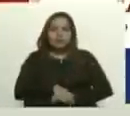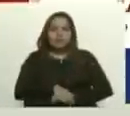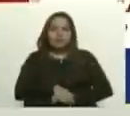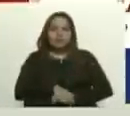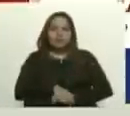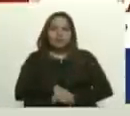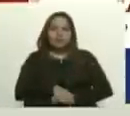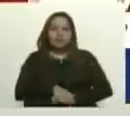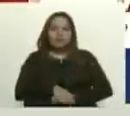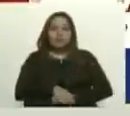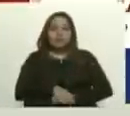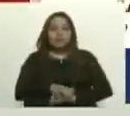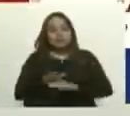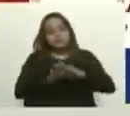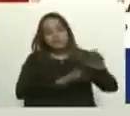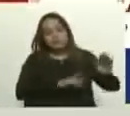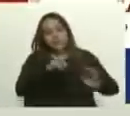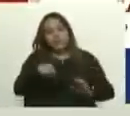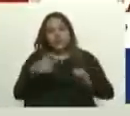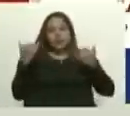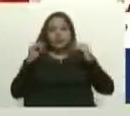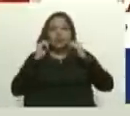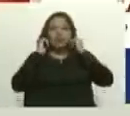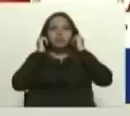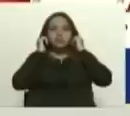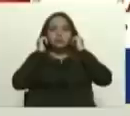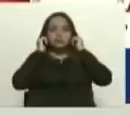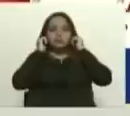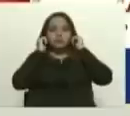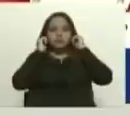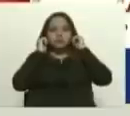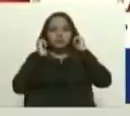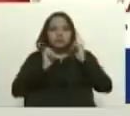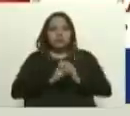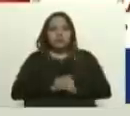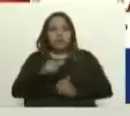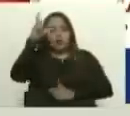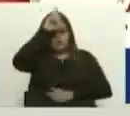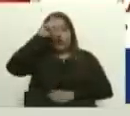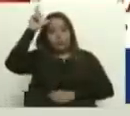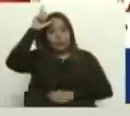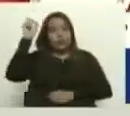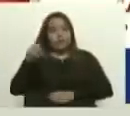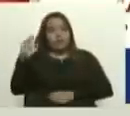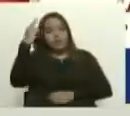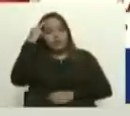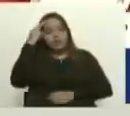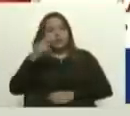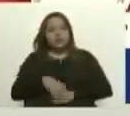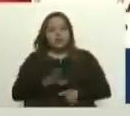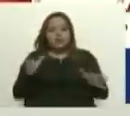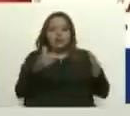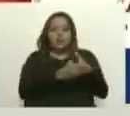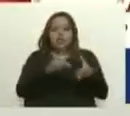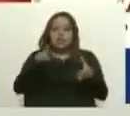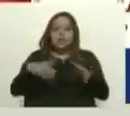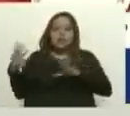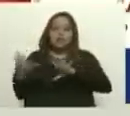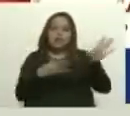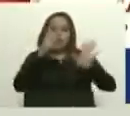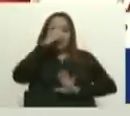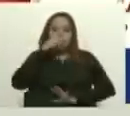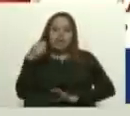Bueno, se celebró, el presidente regresó de Turquía y Arabia Saudita. Se celebró el noveno aniversario de las bases de misiones socialistas.